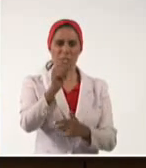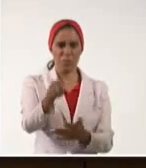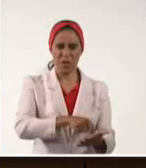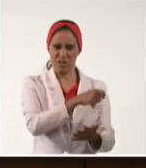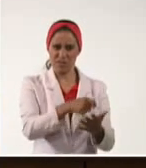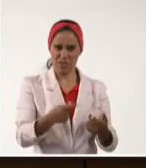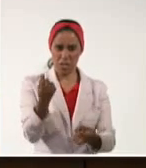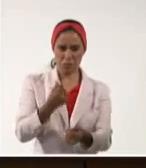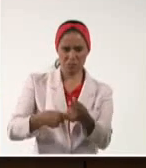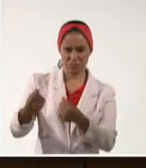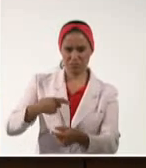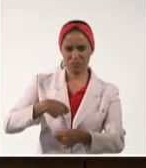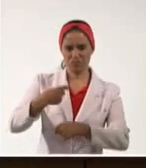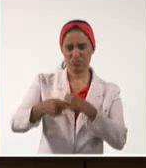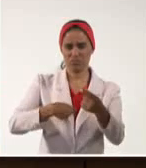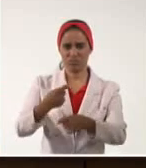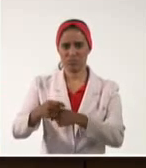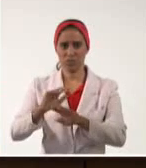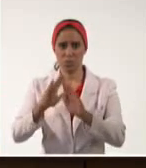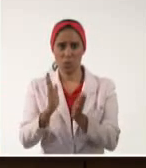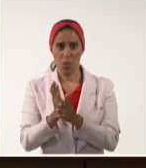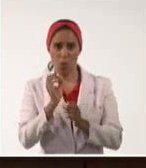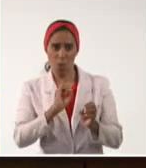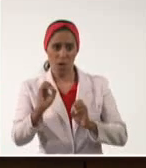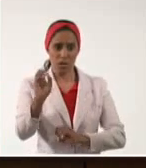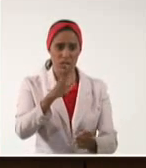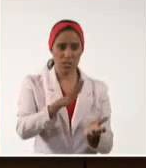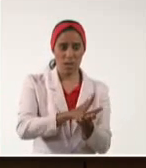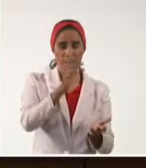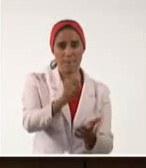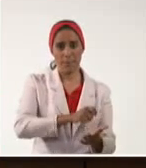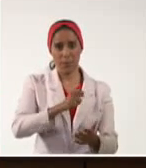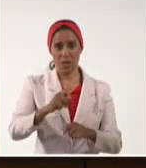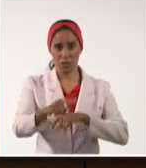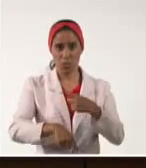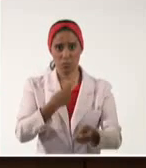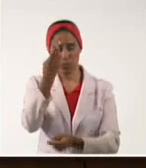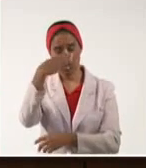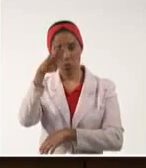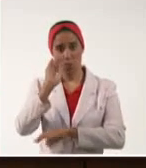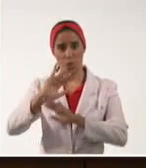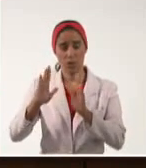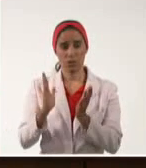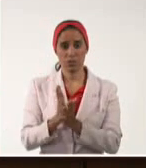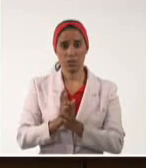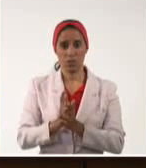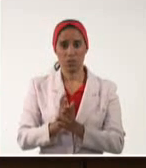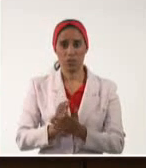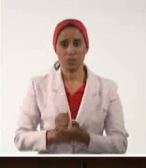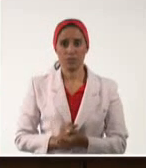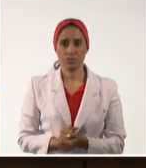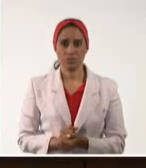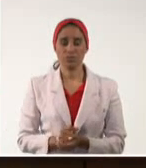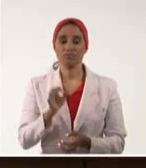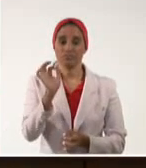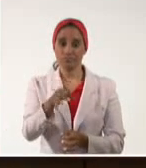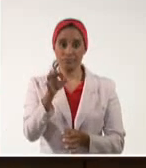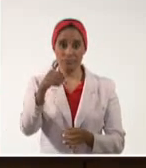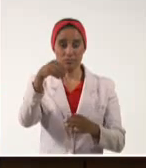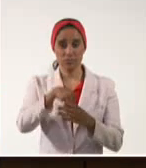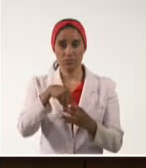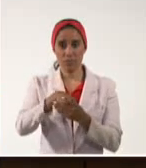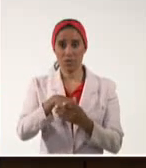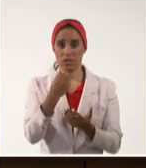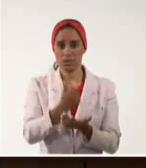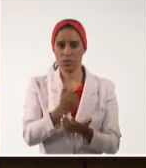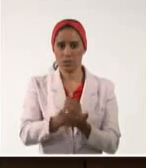financian, organizan y realizan planes violentos contra Cuba y sus dependencias diplomáticas, incluso en nuestra sede,